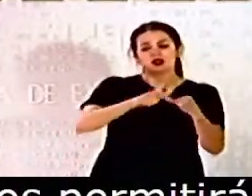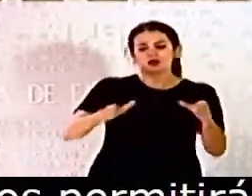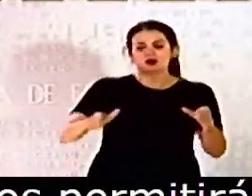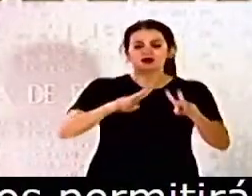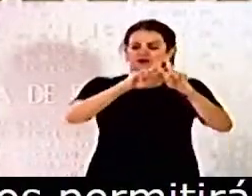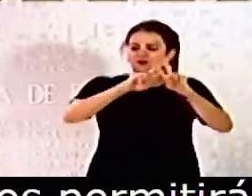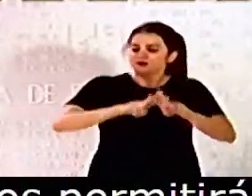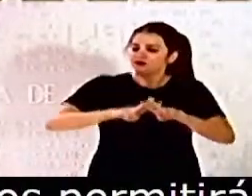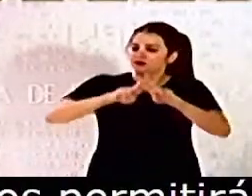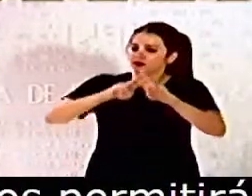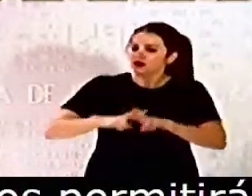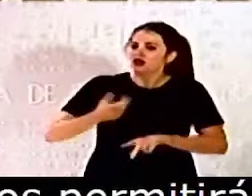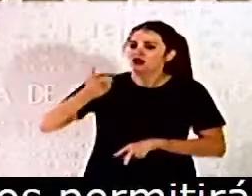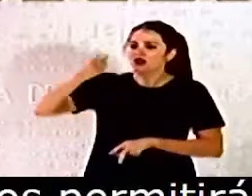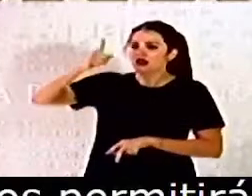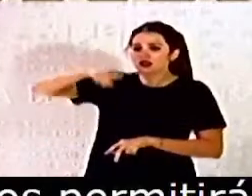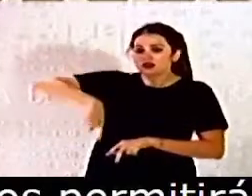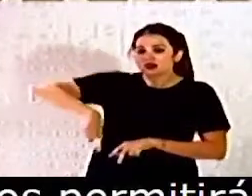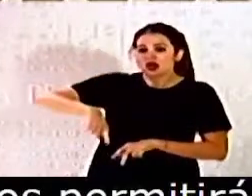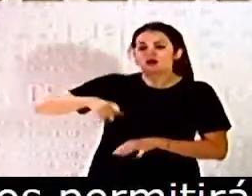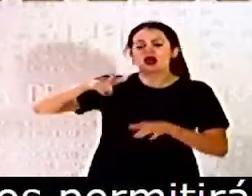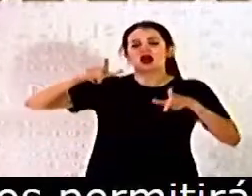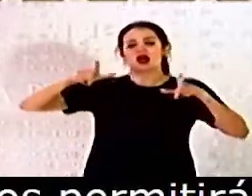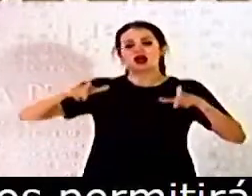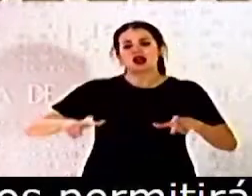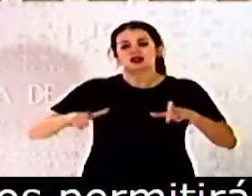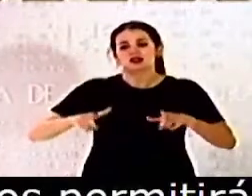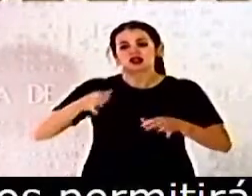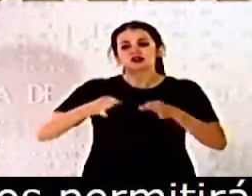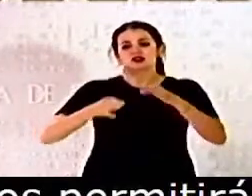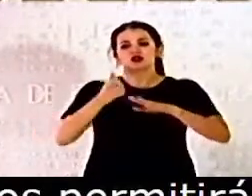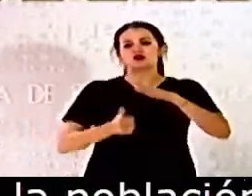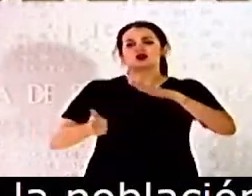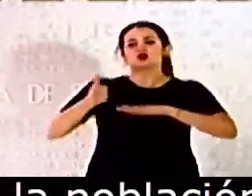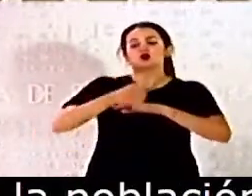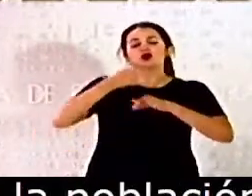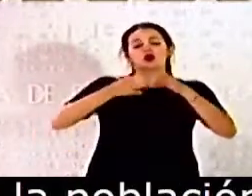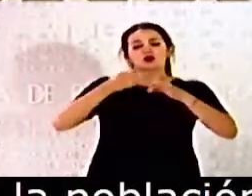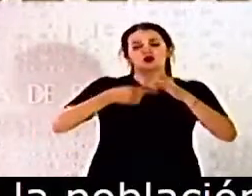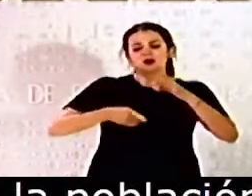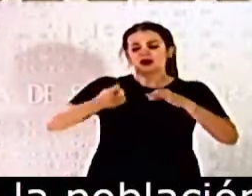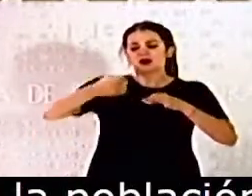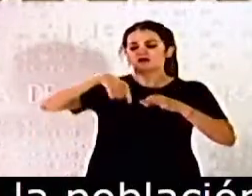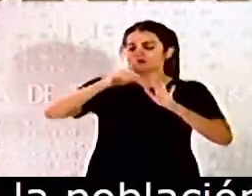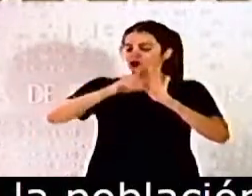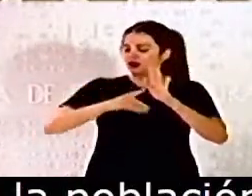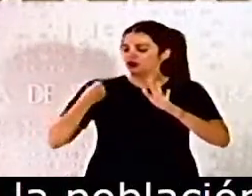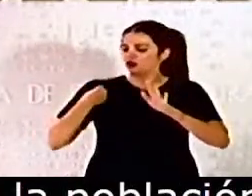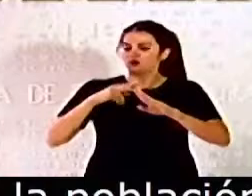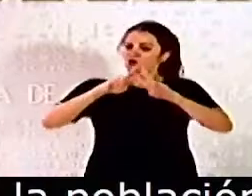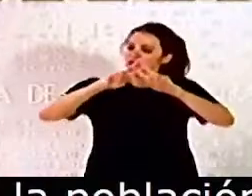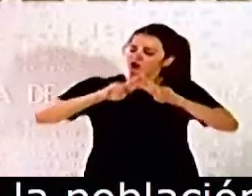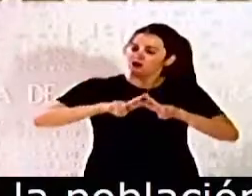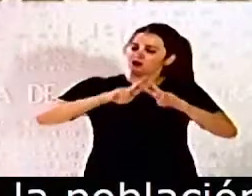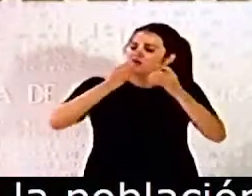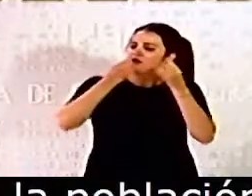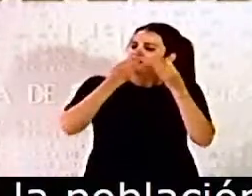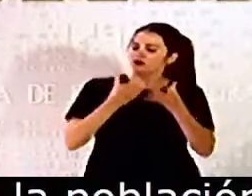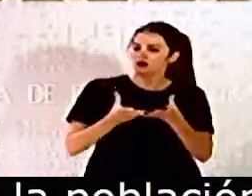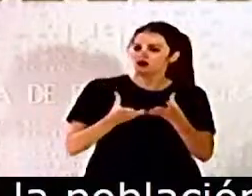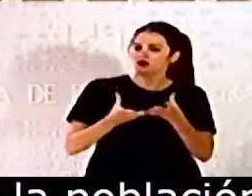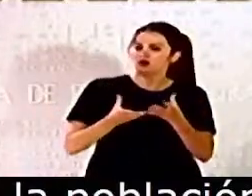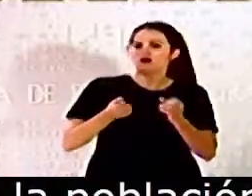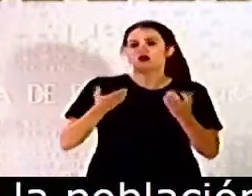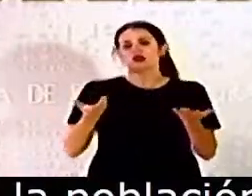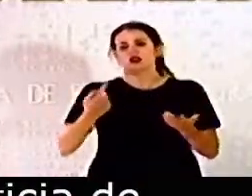y que le dé tiempo a la Sala también del Tribunal Superior de Justicia de Extremadura a ratificarlas de forma adecuada, ¿no? Por lo tanto, hemos